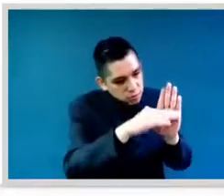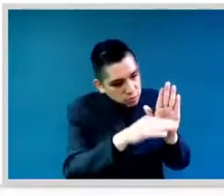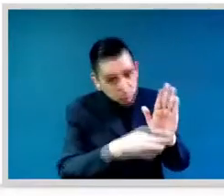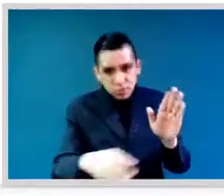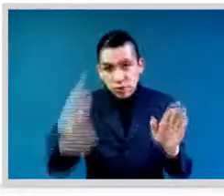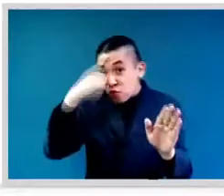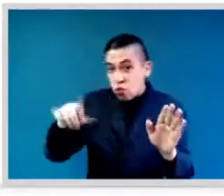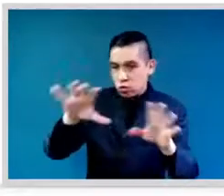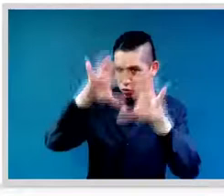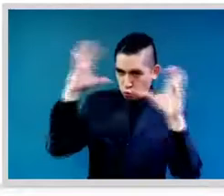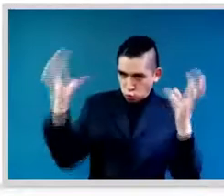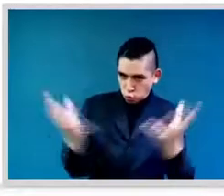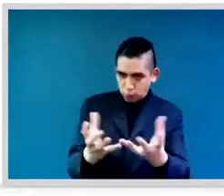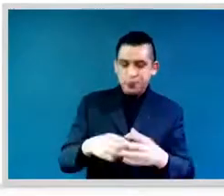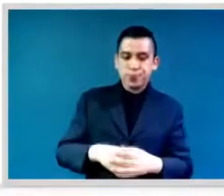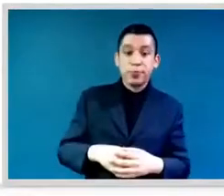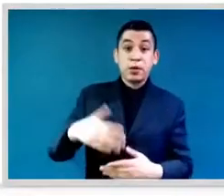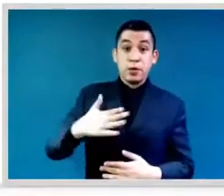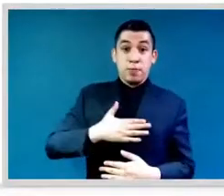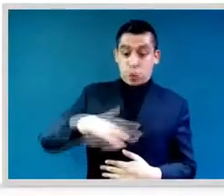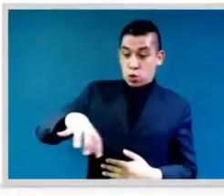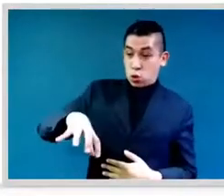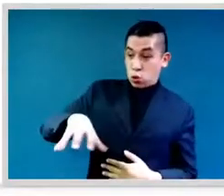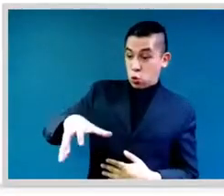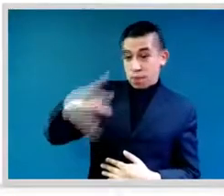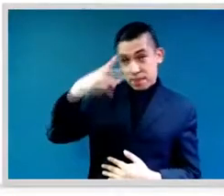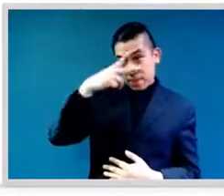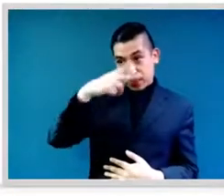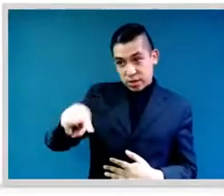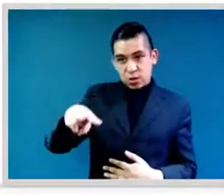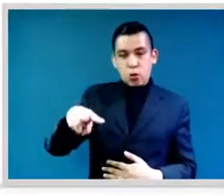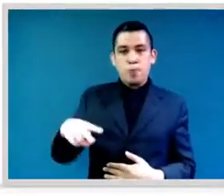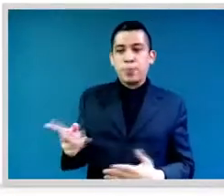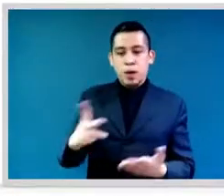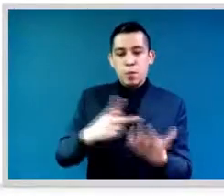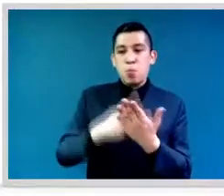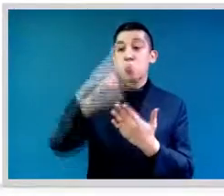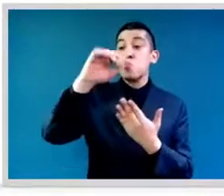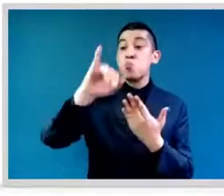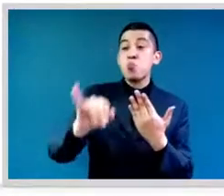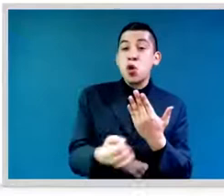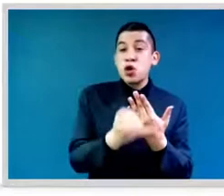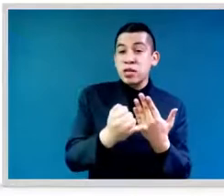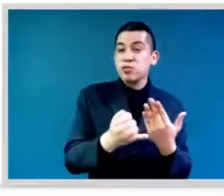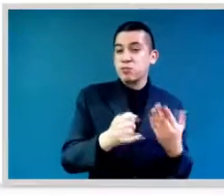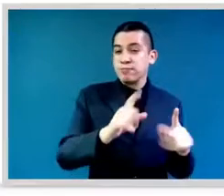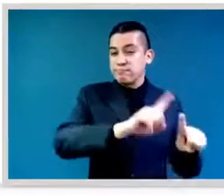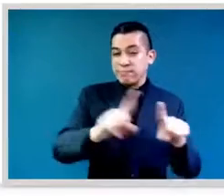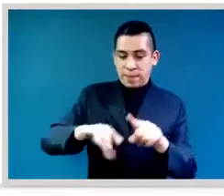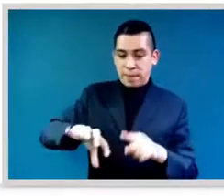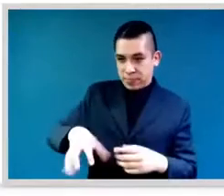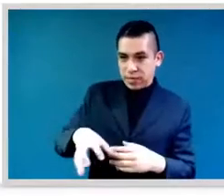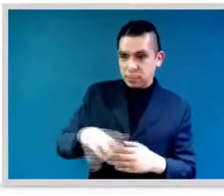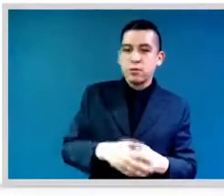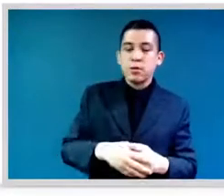actuamos siguiendo un proyecto de nación que tiene como prioridad los derechos humanos y la lucha